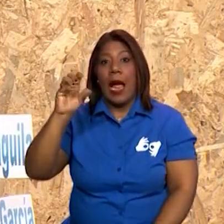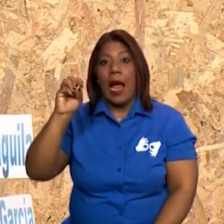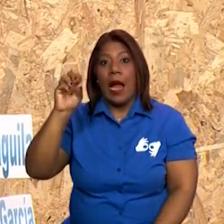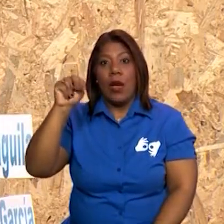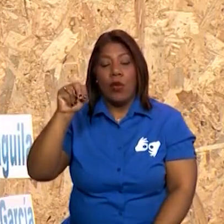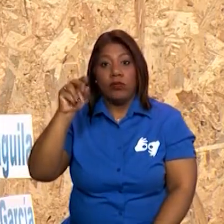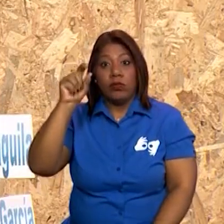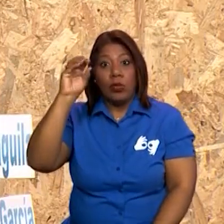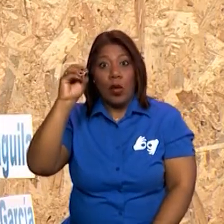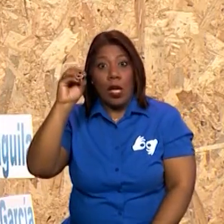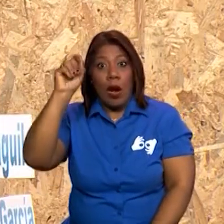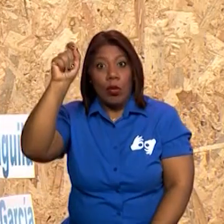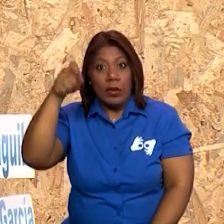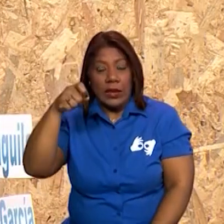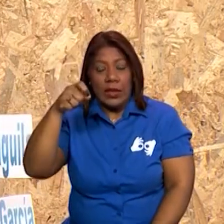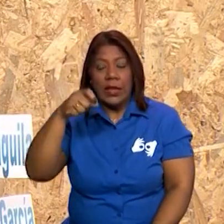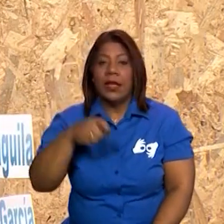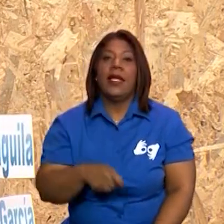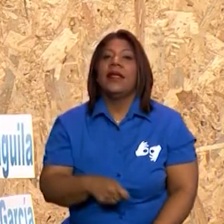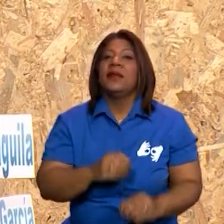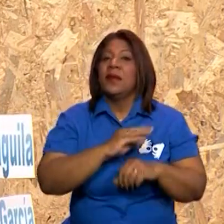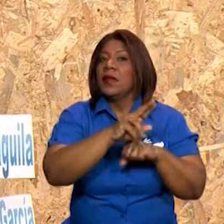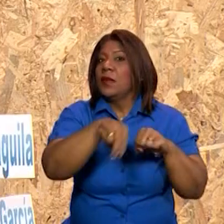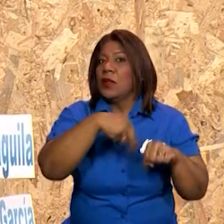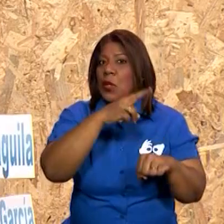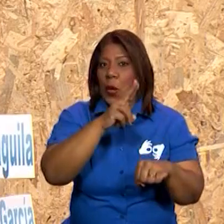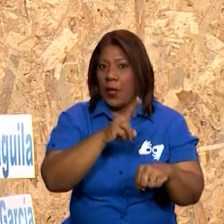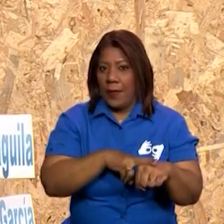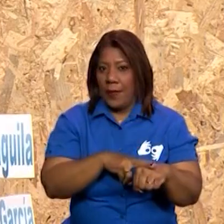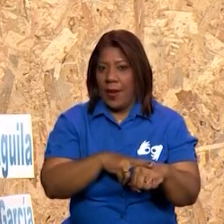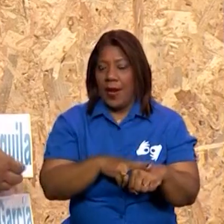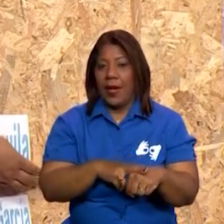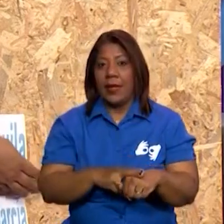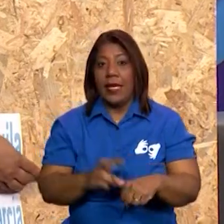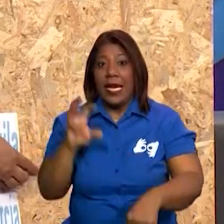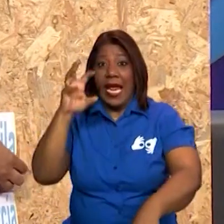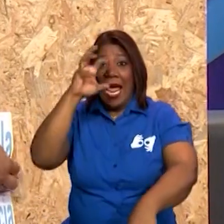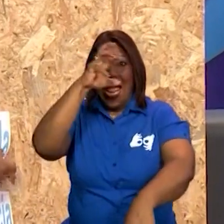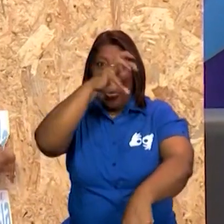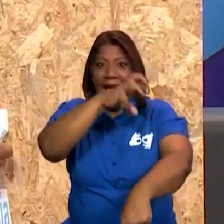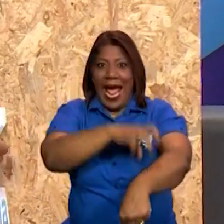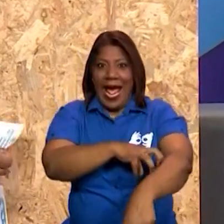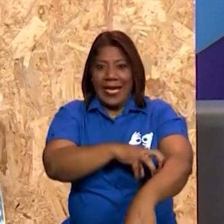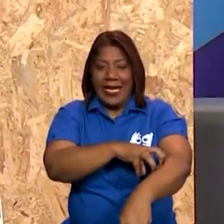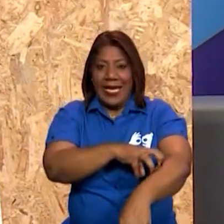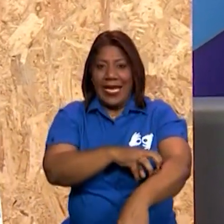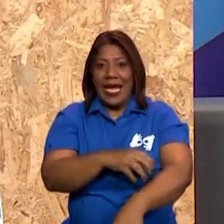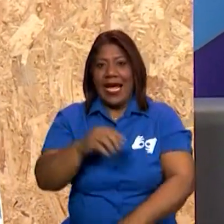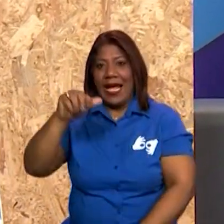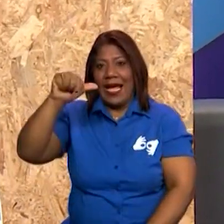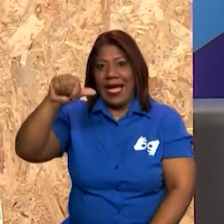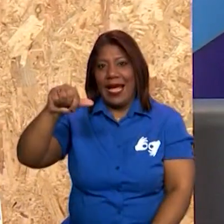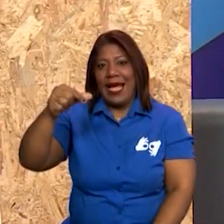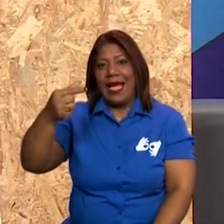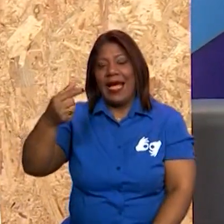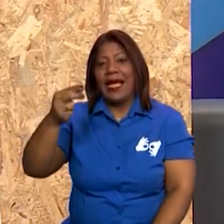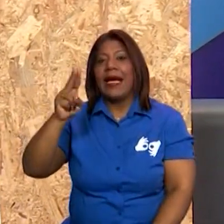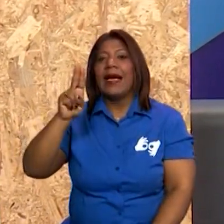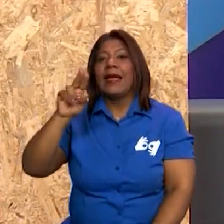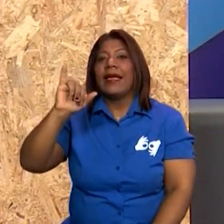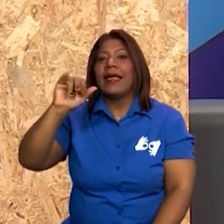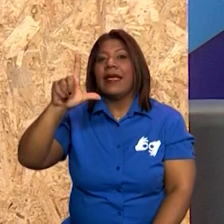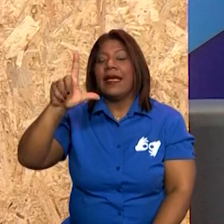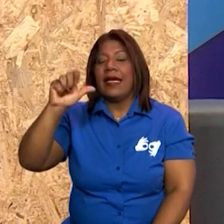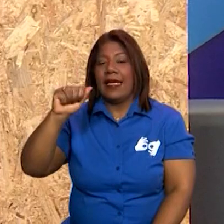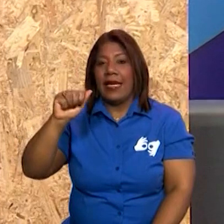Balón es un sustantivo común. Águila. Águila